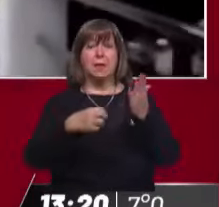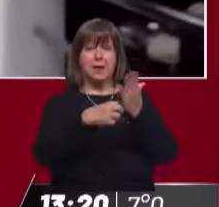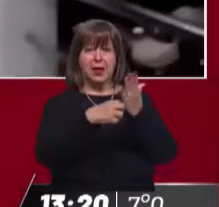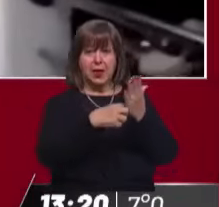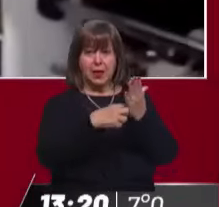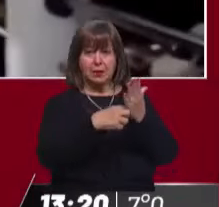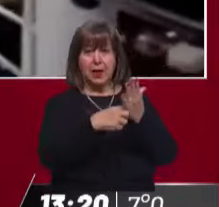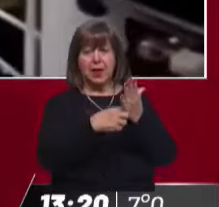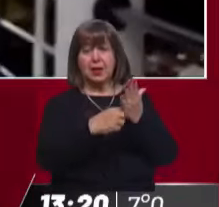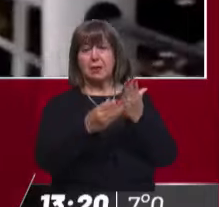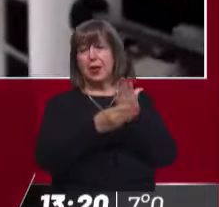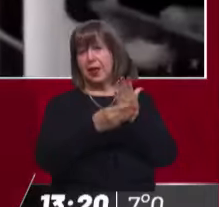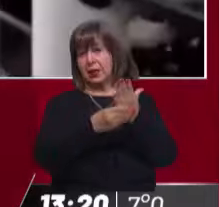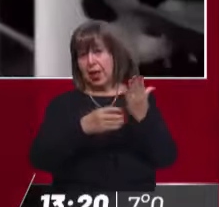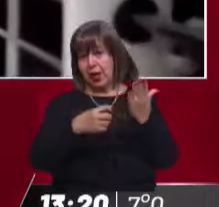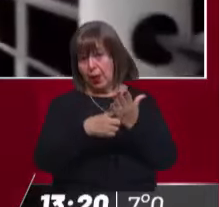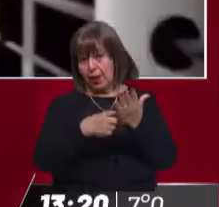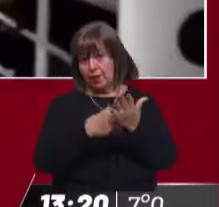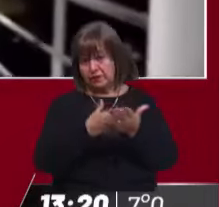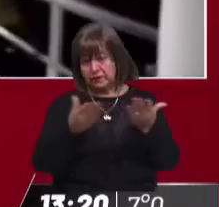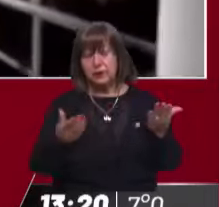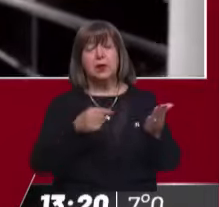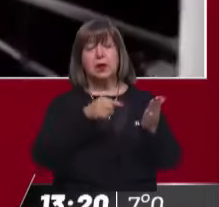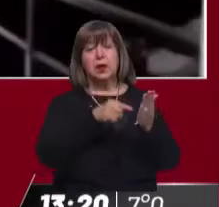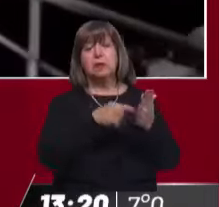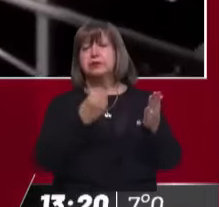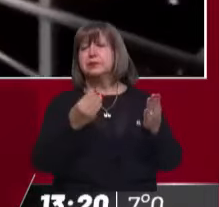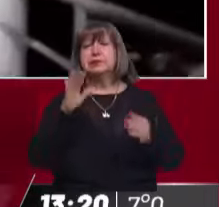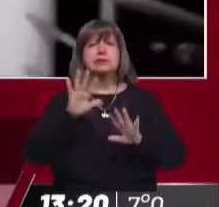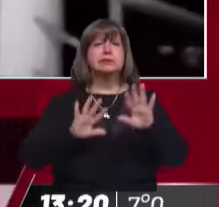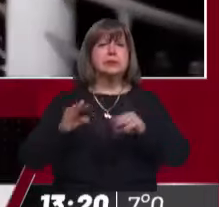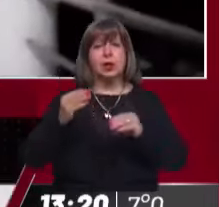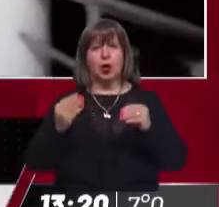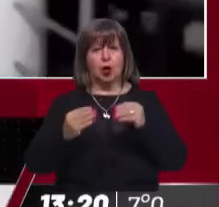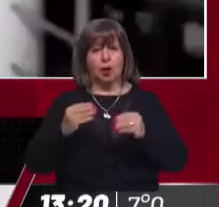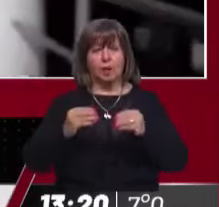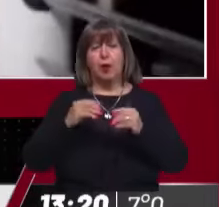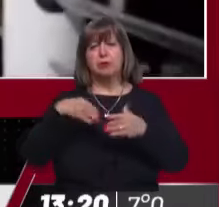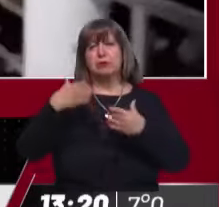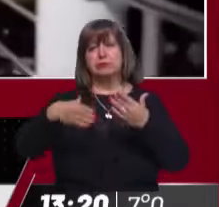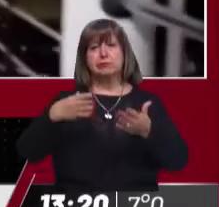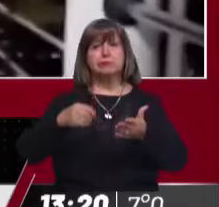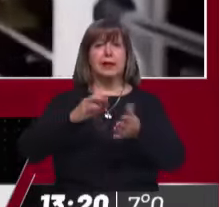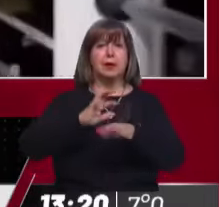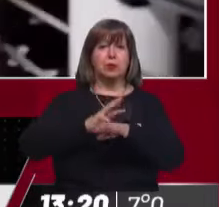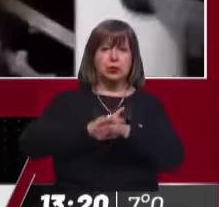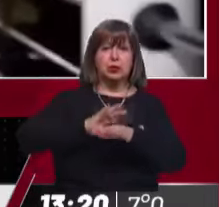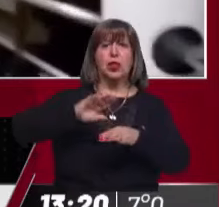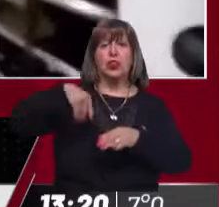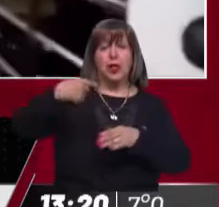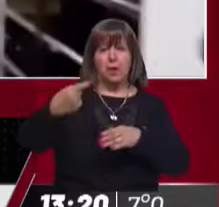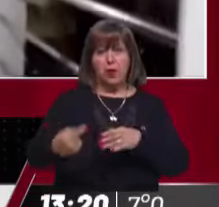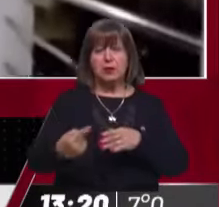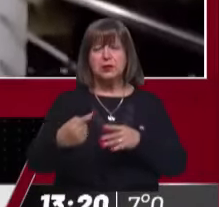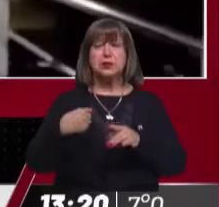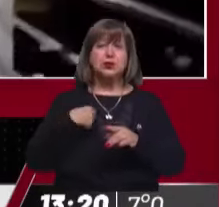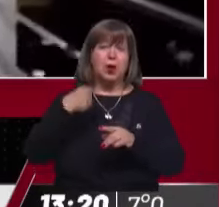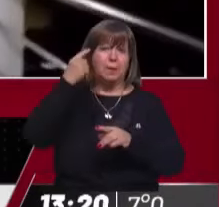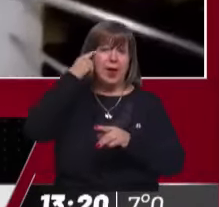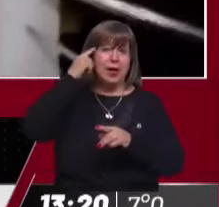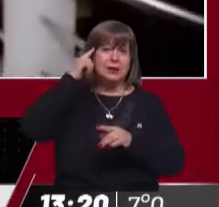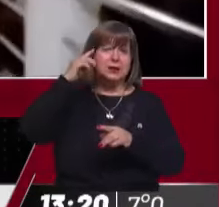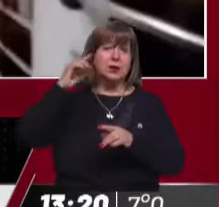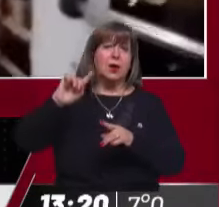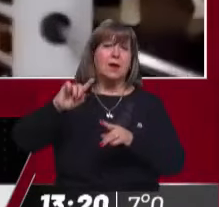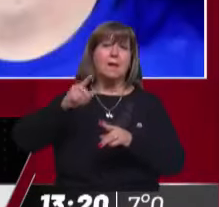bueno, indagatorias, etcétera, y que decida sobre la situación procesal de los mismos. De modo tal que nosotros estamos estimando que en el día de mañana